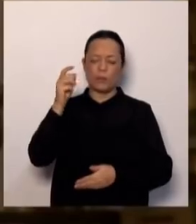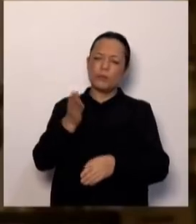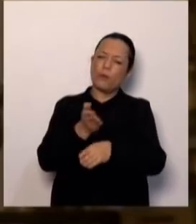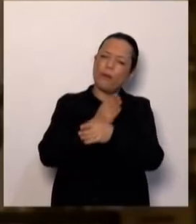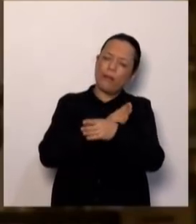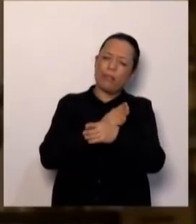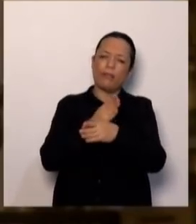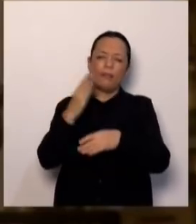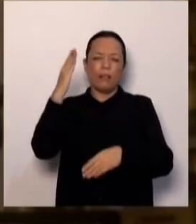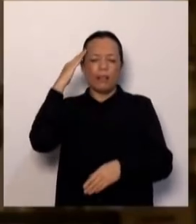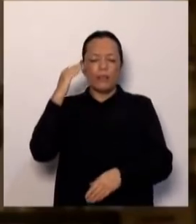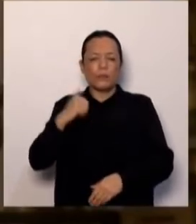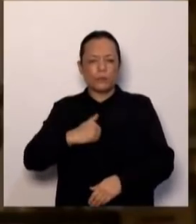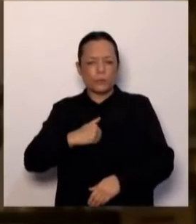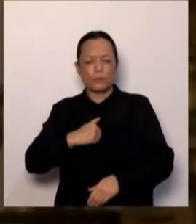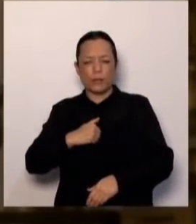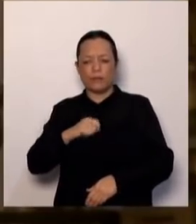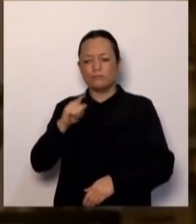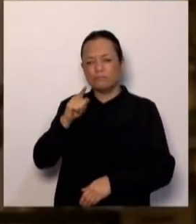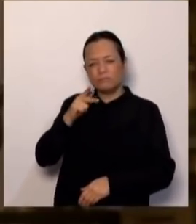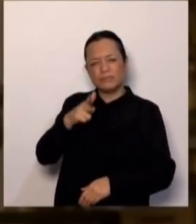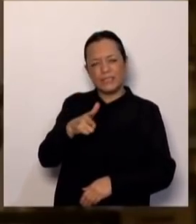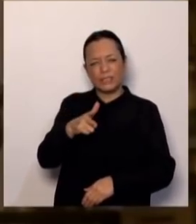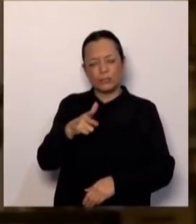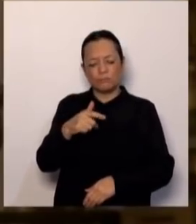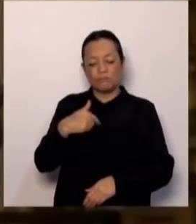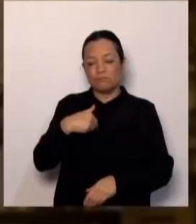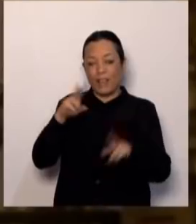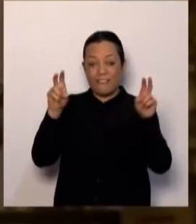Monseñor Zaspe dijo una frase que nunca me olvidé.